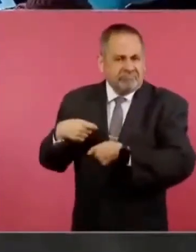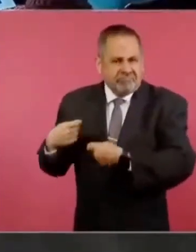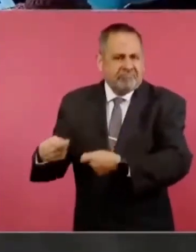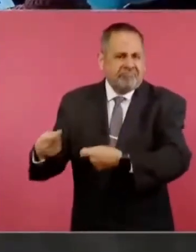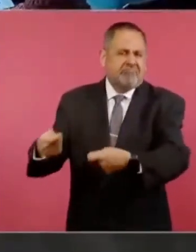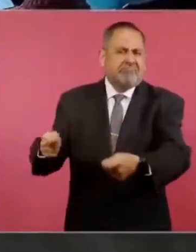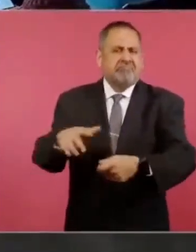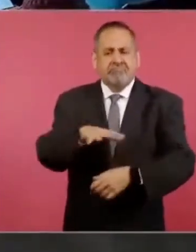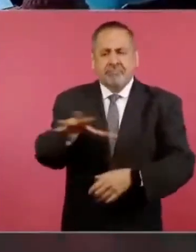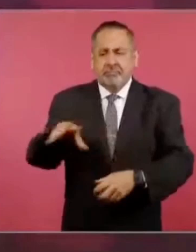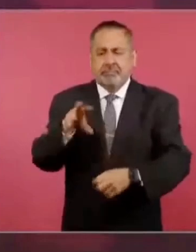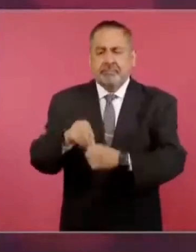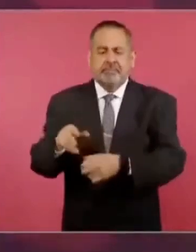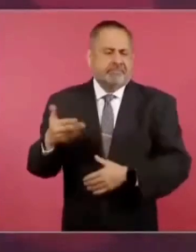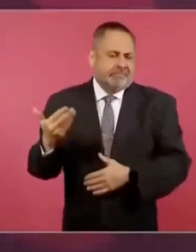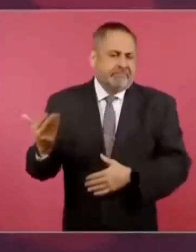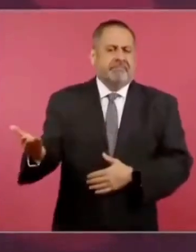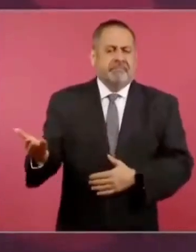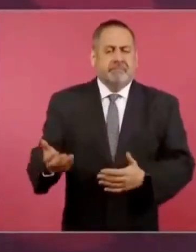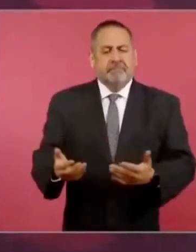Lo que no se había hecho